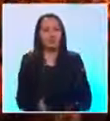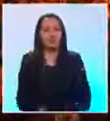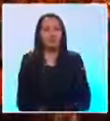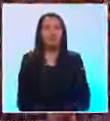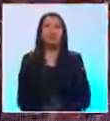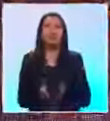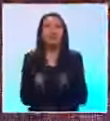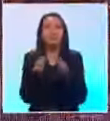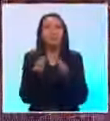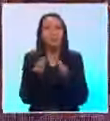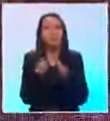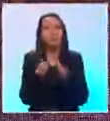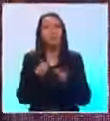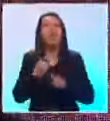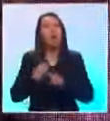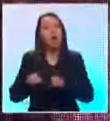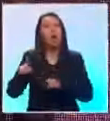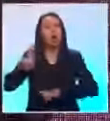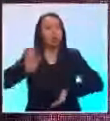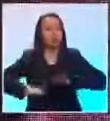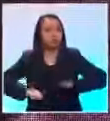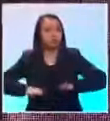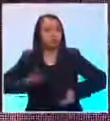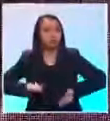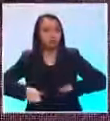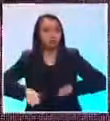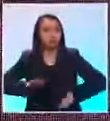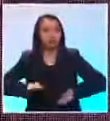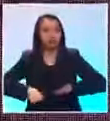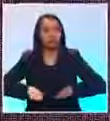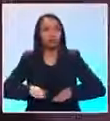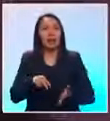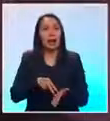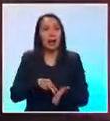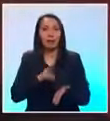Muy bien, hago otro redoble de tambores.